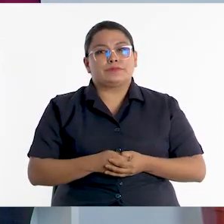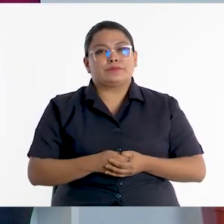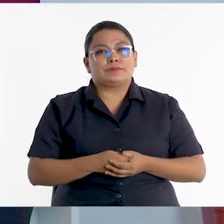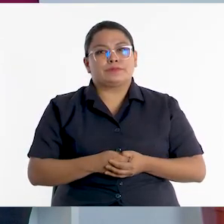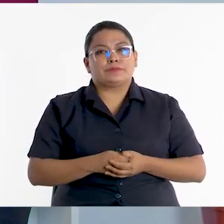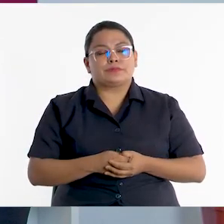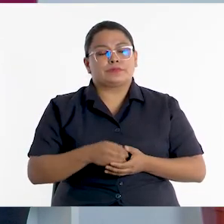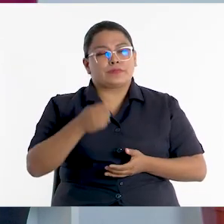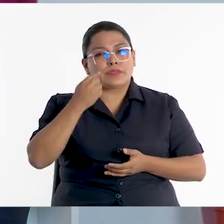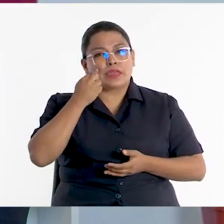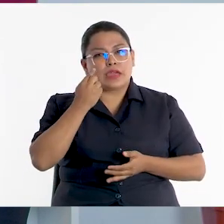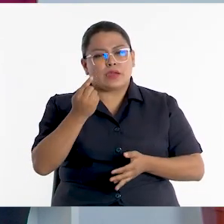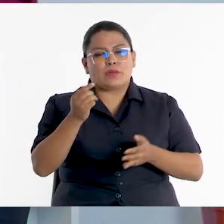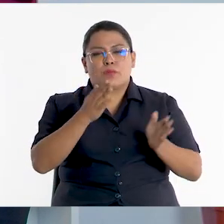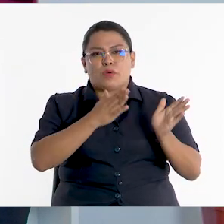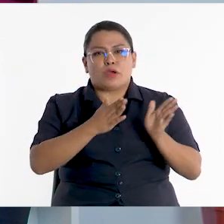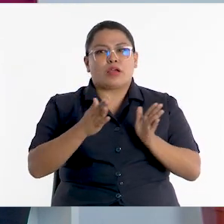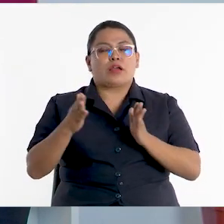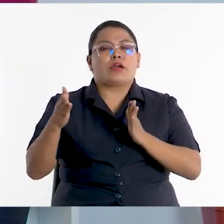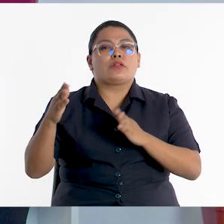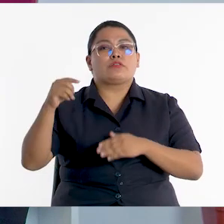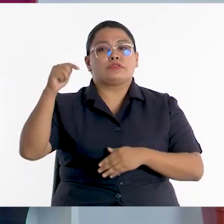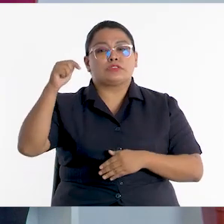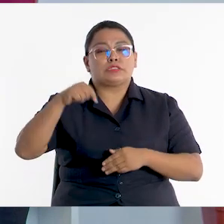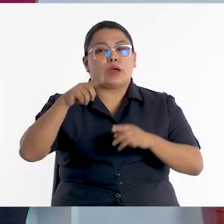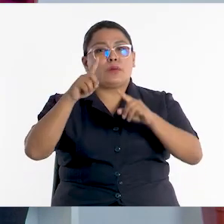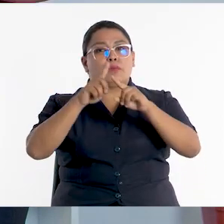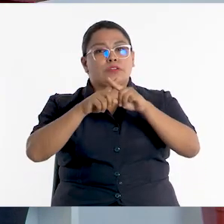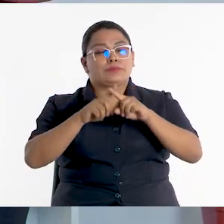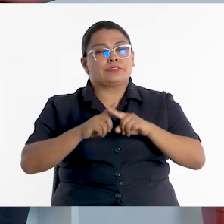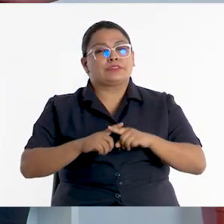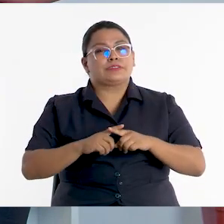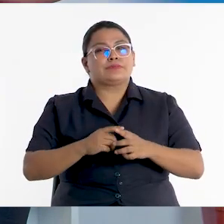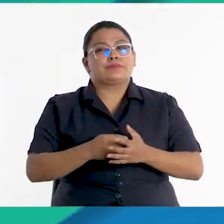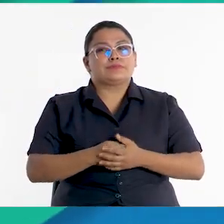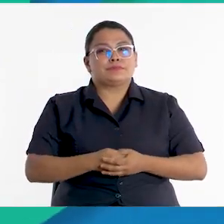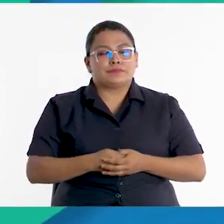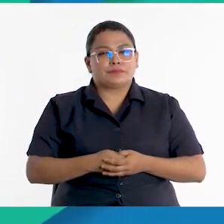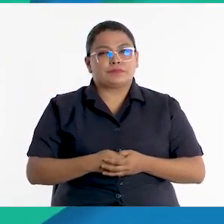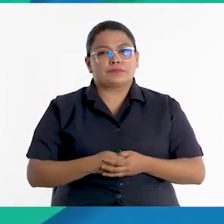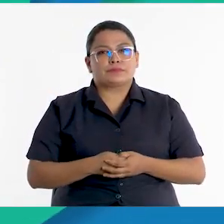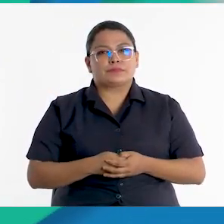multiplicaciones. Veamos la secuencia de estas multiplicaciones.